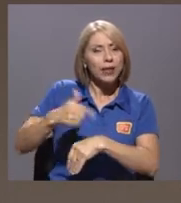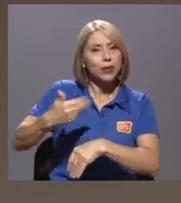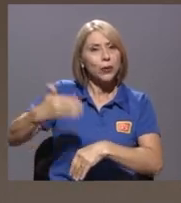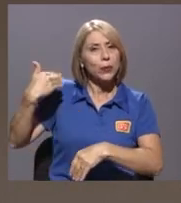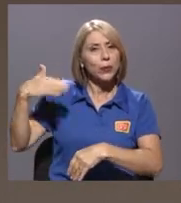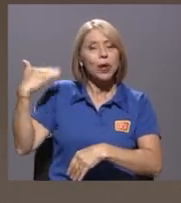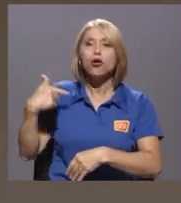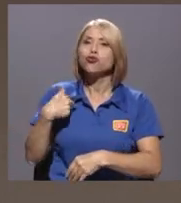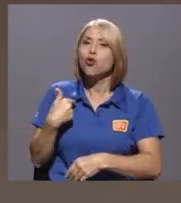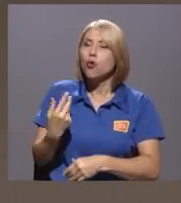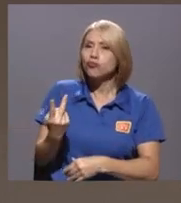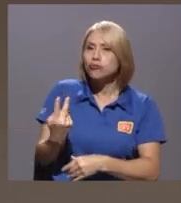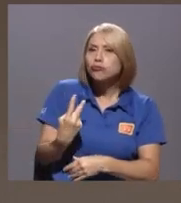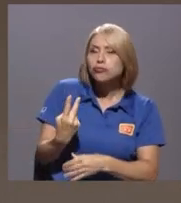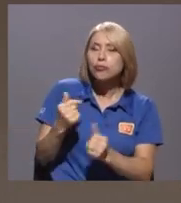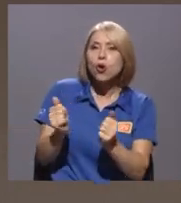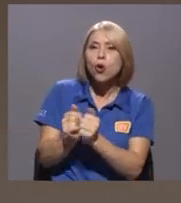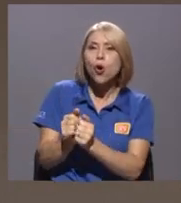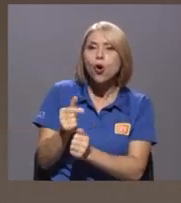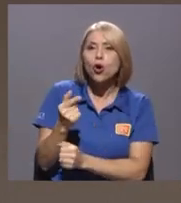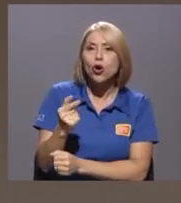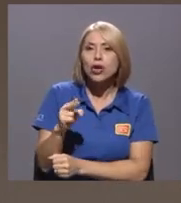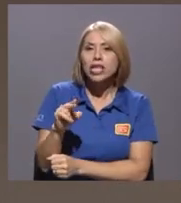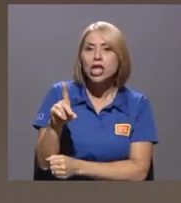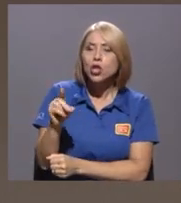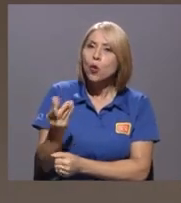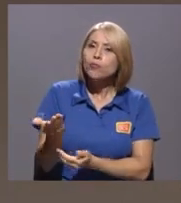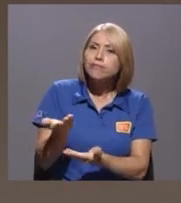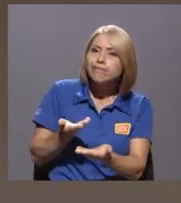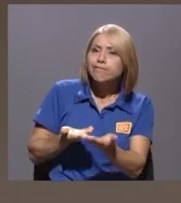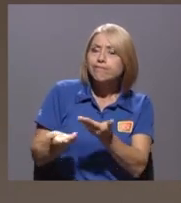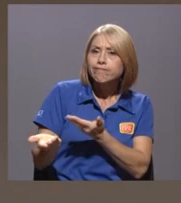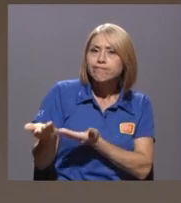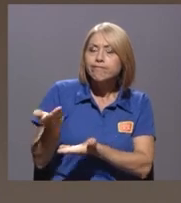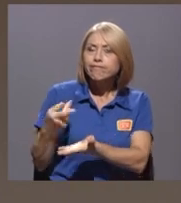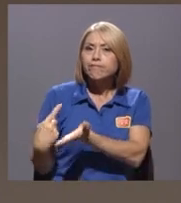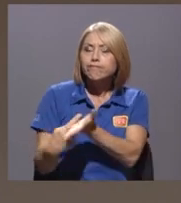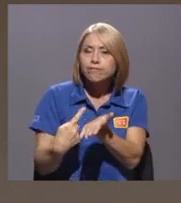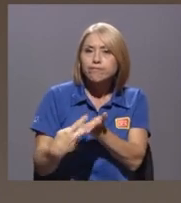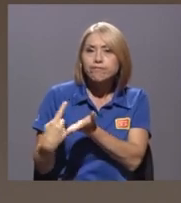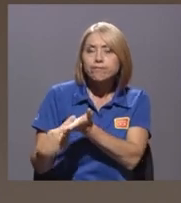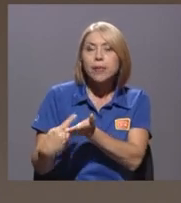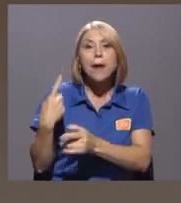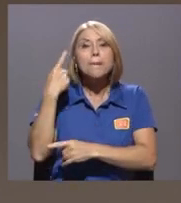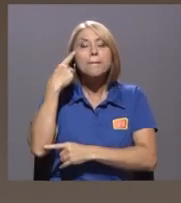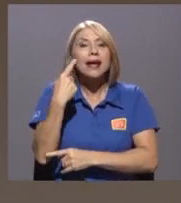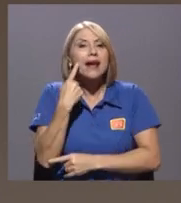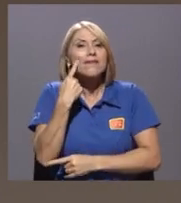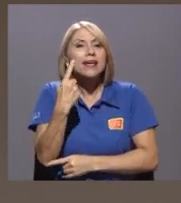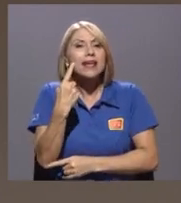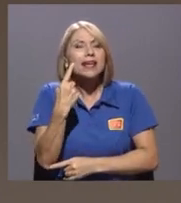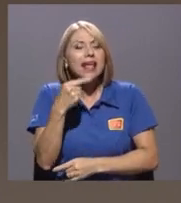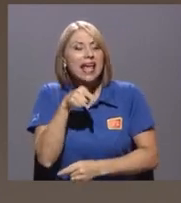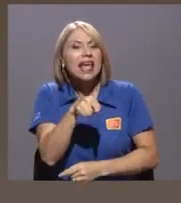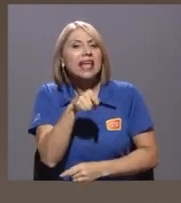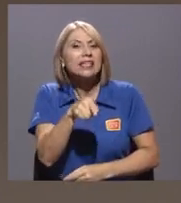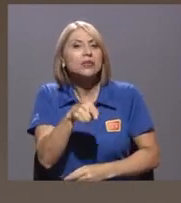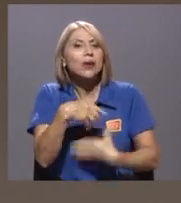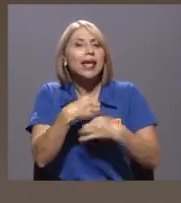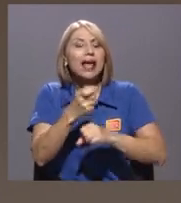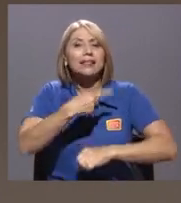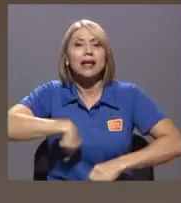guido para precisamente para ver es es eso que nos hace diferentes nuestro